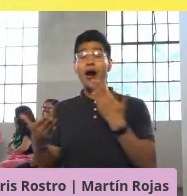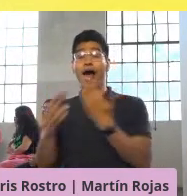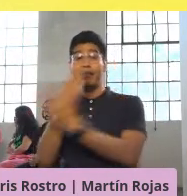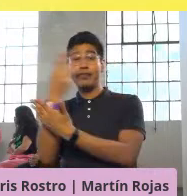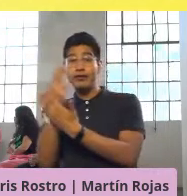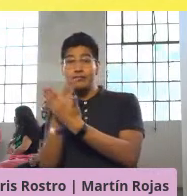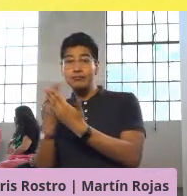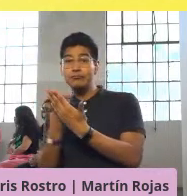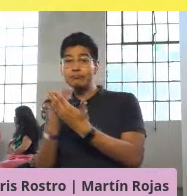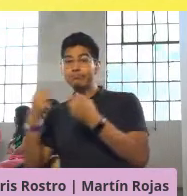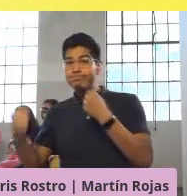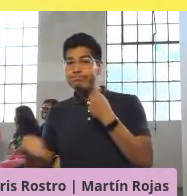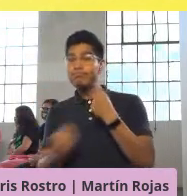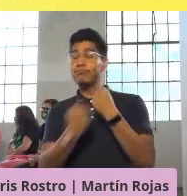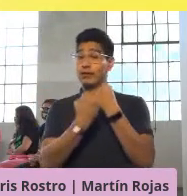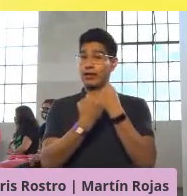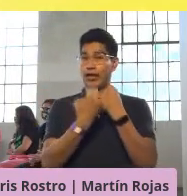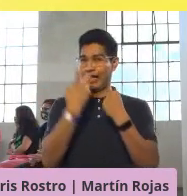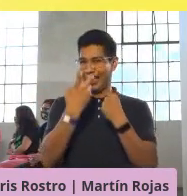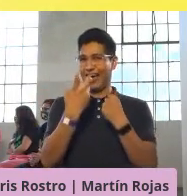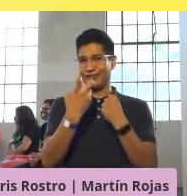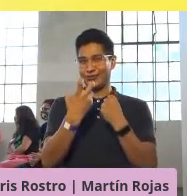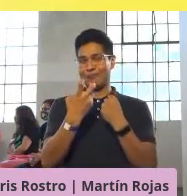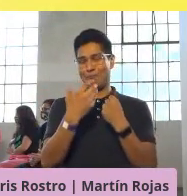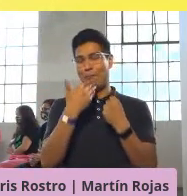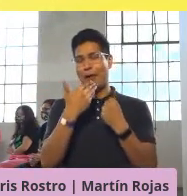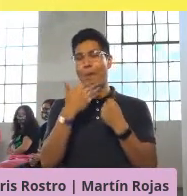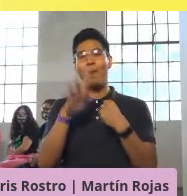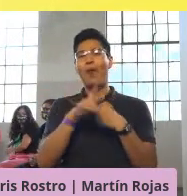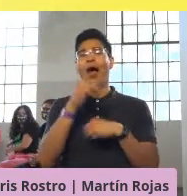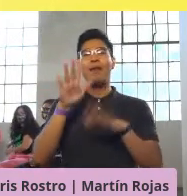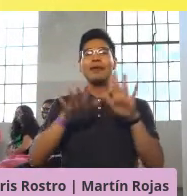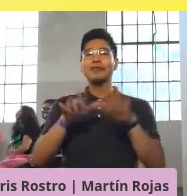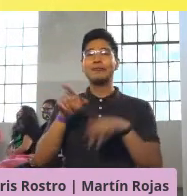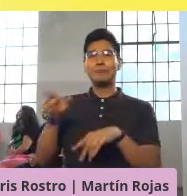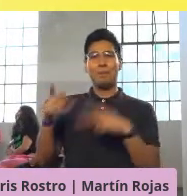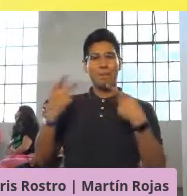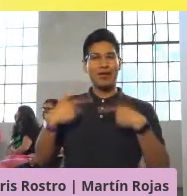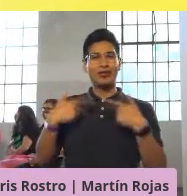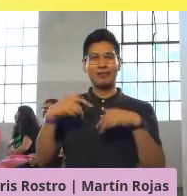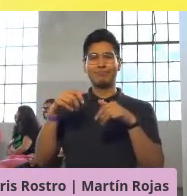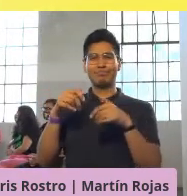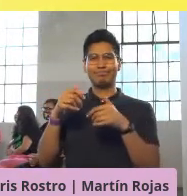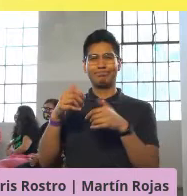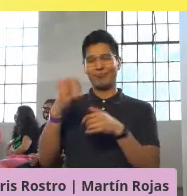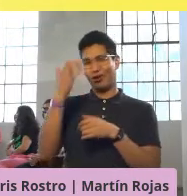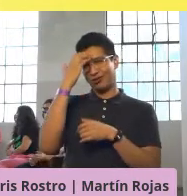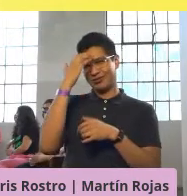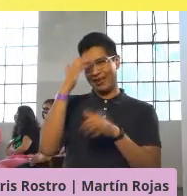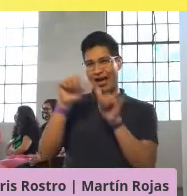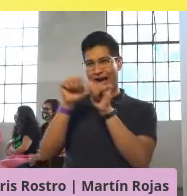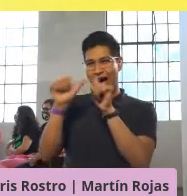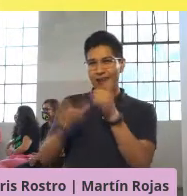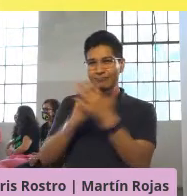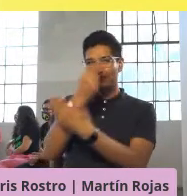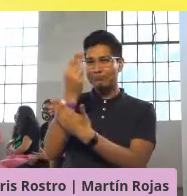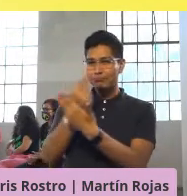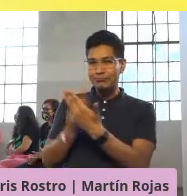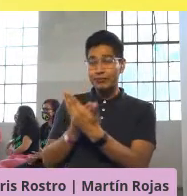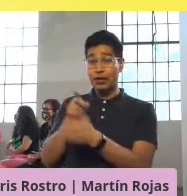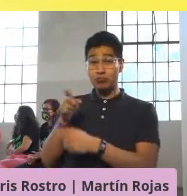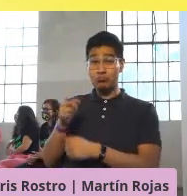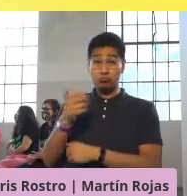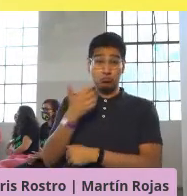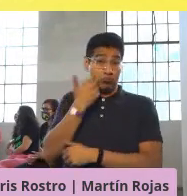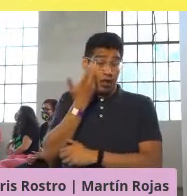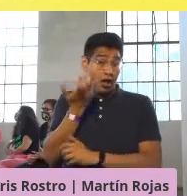de ignición. ¿Por qué? Porque el diseñador está entrenado, o la diseñadora está entrenada, para siempre intentar corregir las